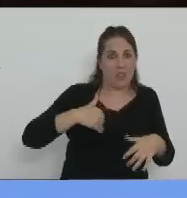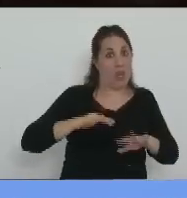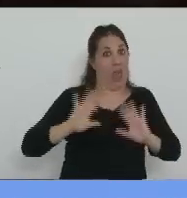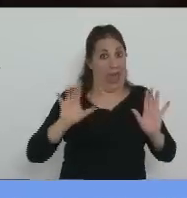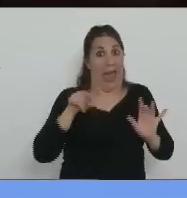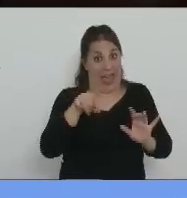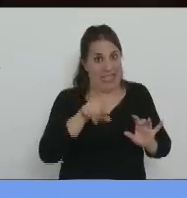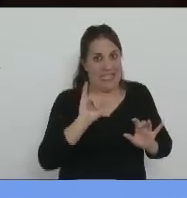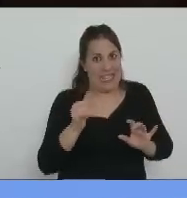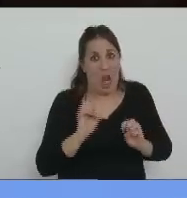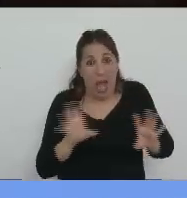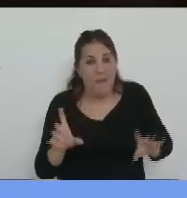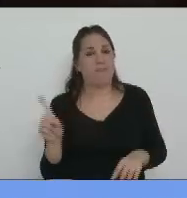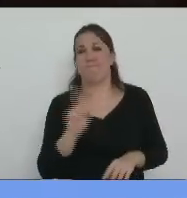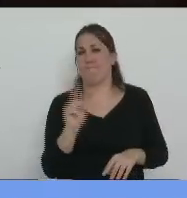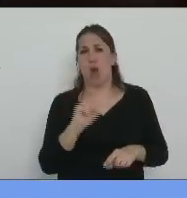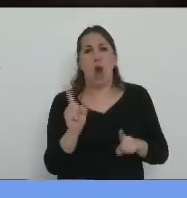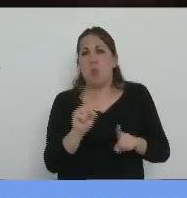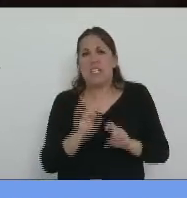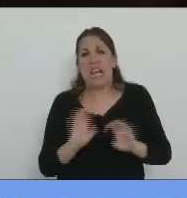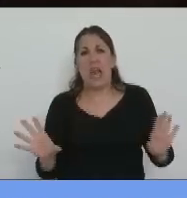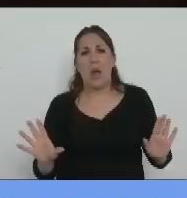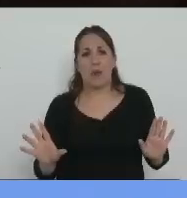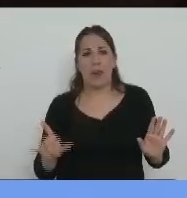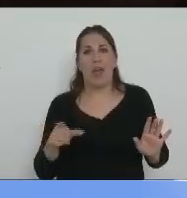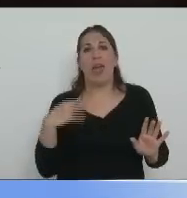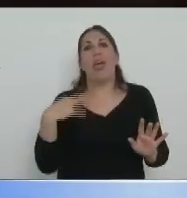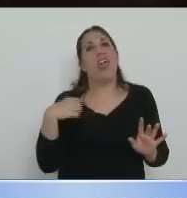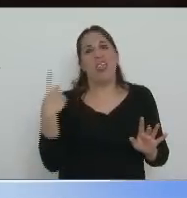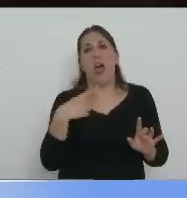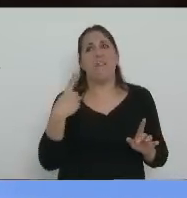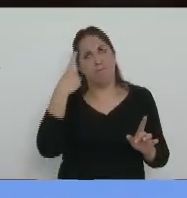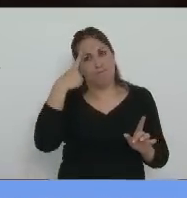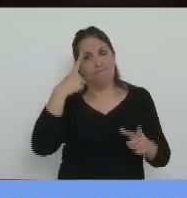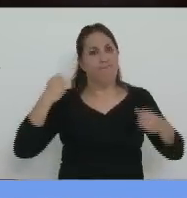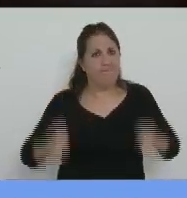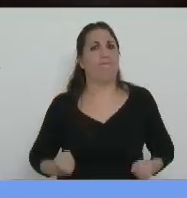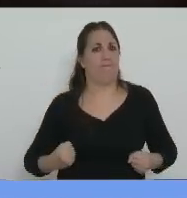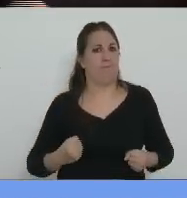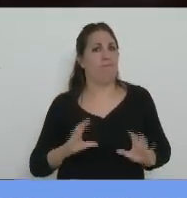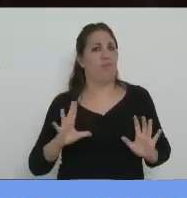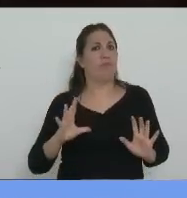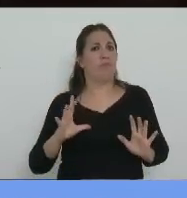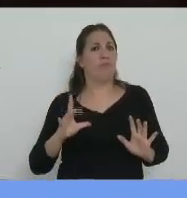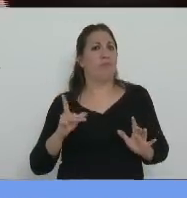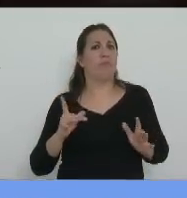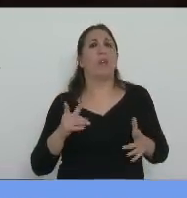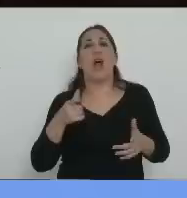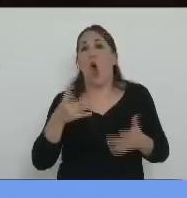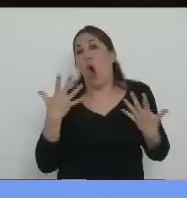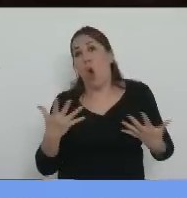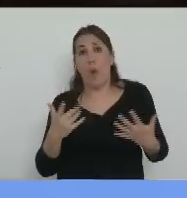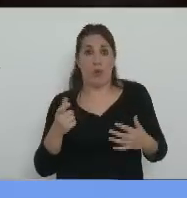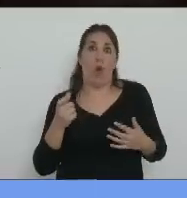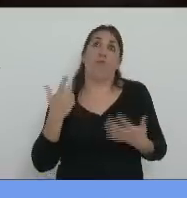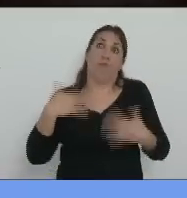no es grave esto hay que animarse a hacerlo simplemente obviamente son los bancos no es poca cosa